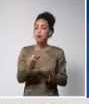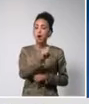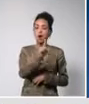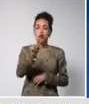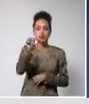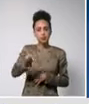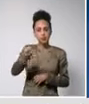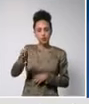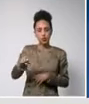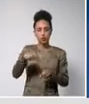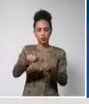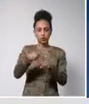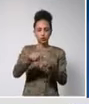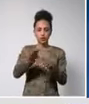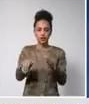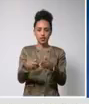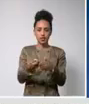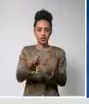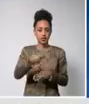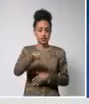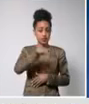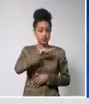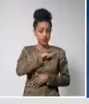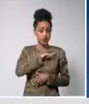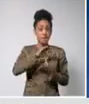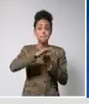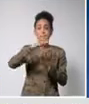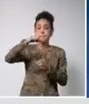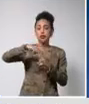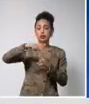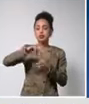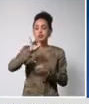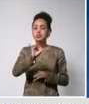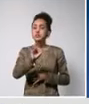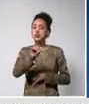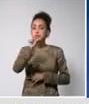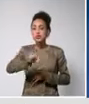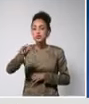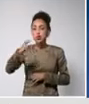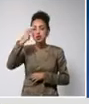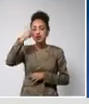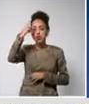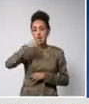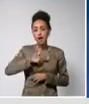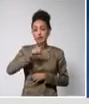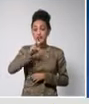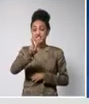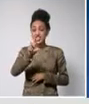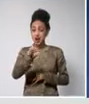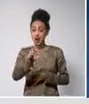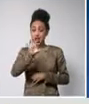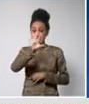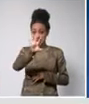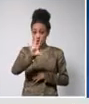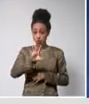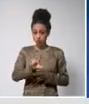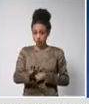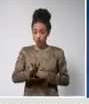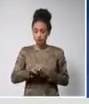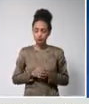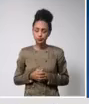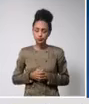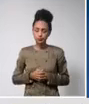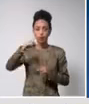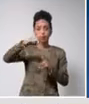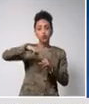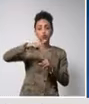en el día de ayer, Matanza 7, Ciego de Ávila y Villa Clara 5 cada uno, y Las